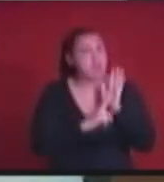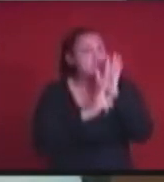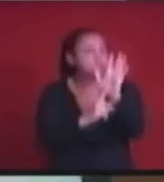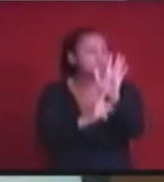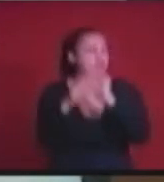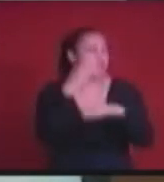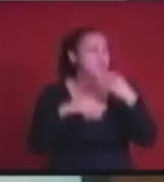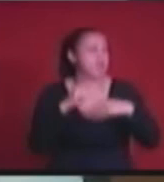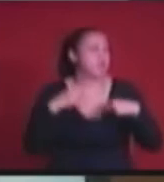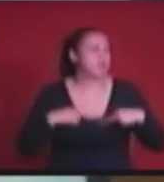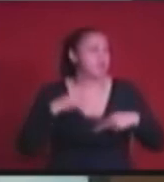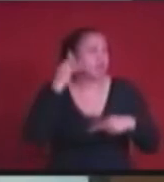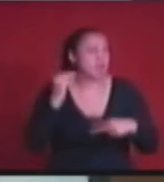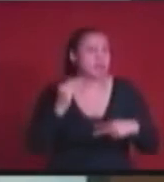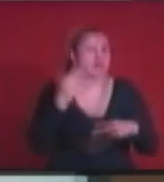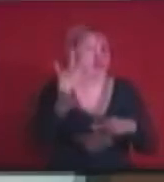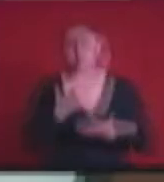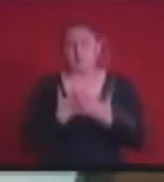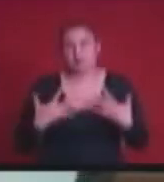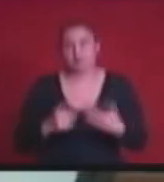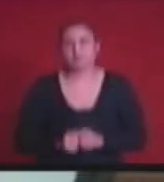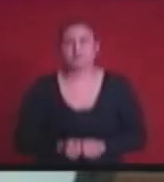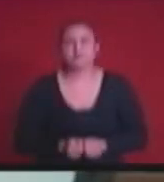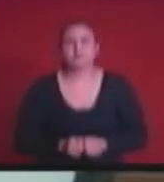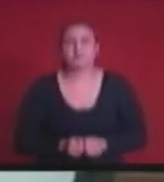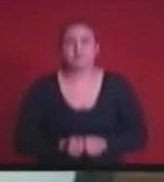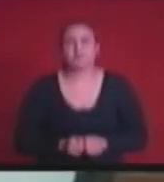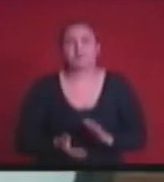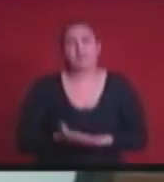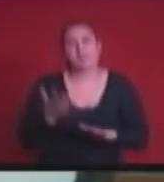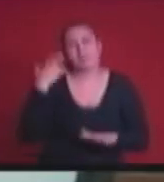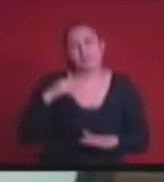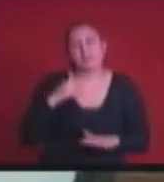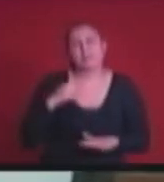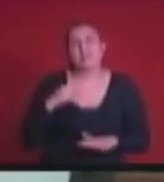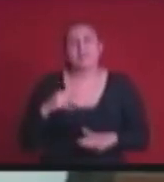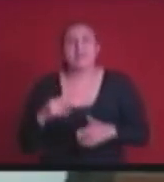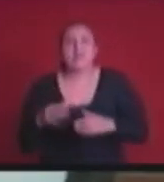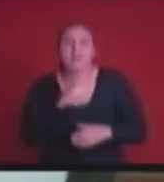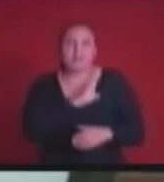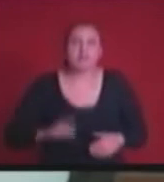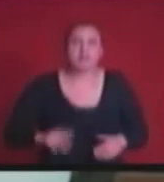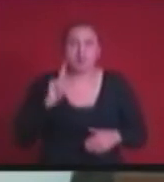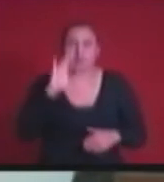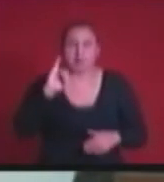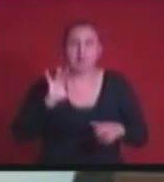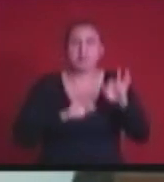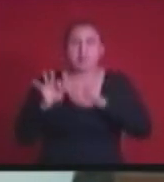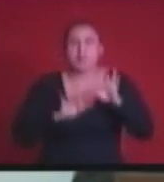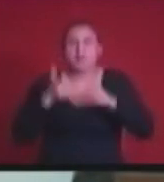en la materia es de alrededor de 10 mil millones de pesos. Cuando el candidato del PRI habla de economía, inversión, generación de